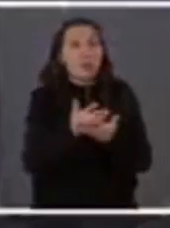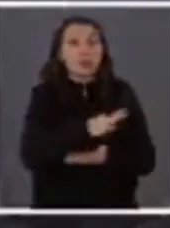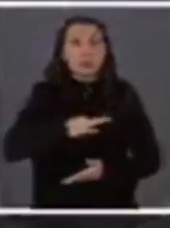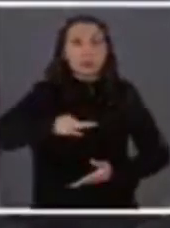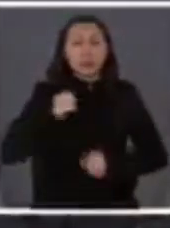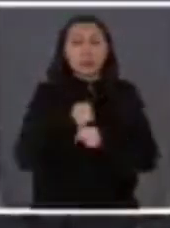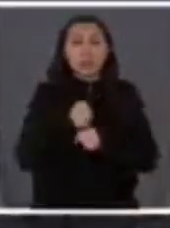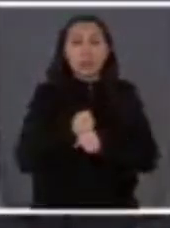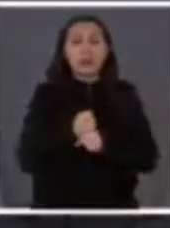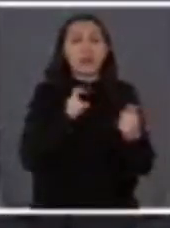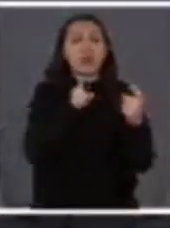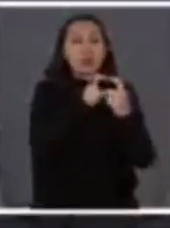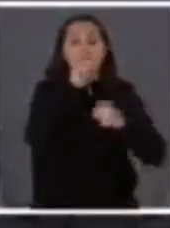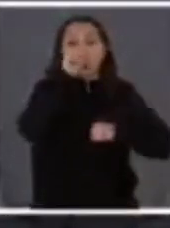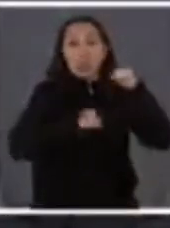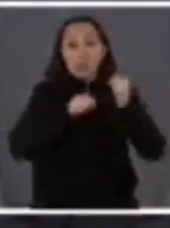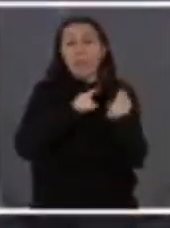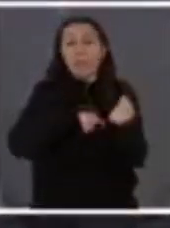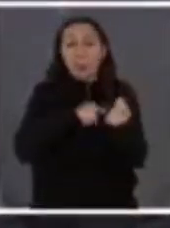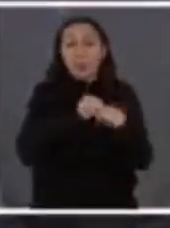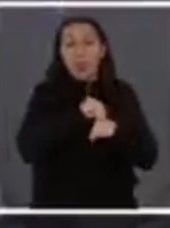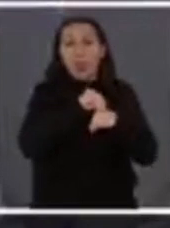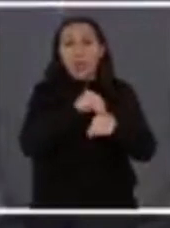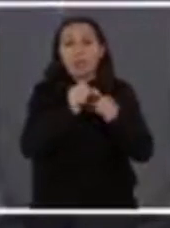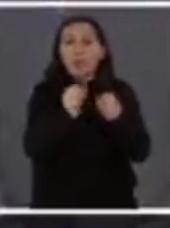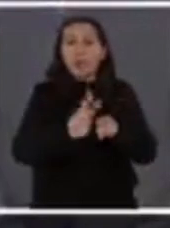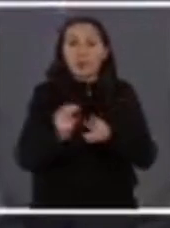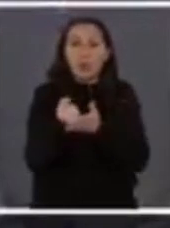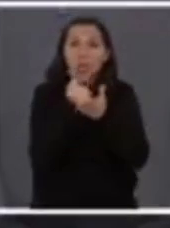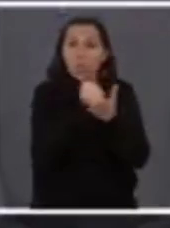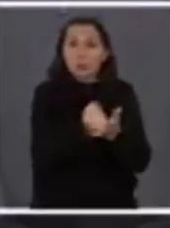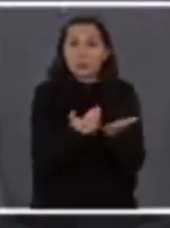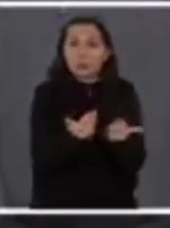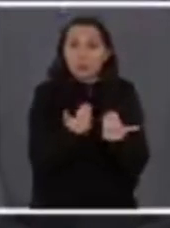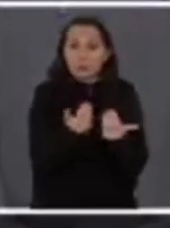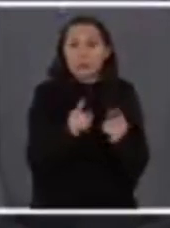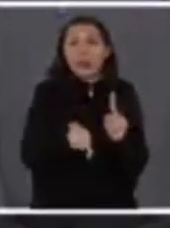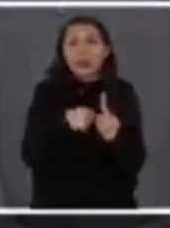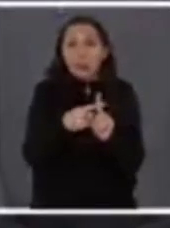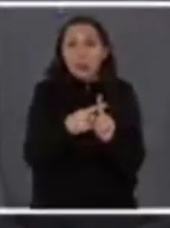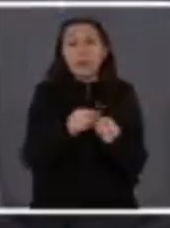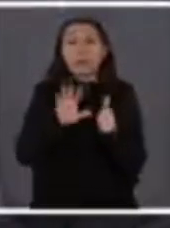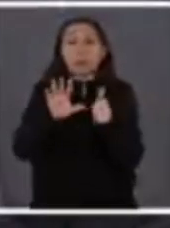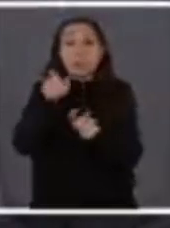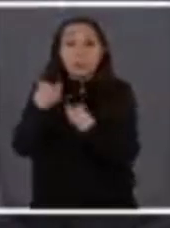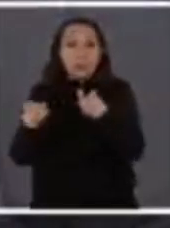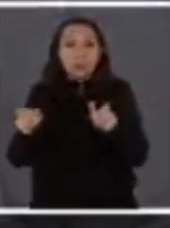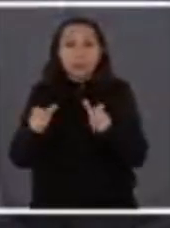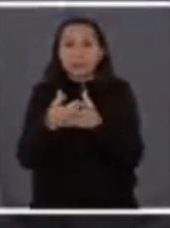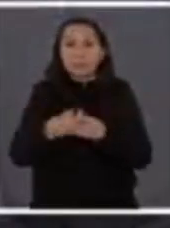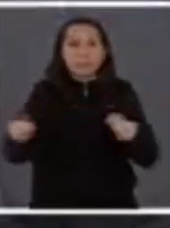del Trabajo se ha puesto en contacto con la empresa y con la familia para poder realizar todas las colaboraciones necesarias. Y, además, tenemos otras 6 personas que se